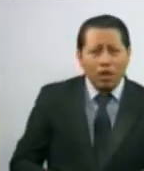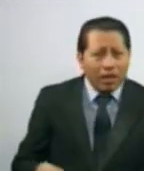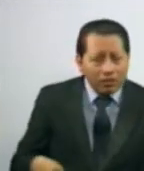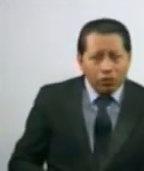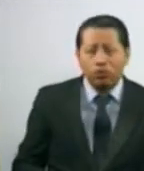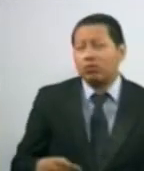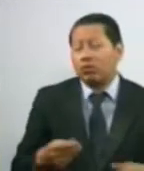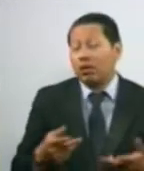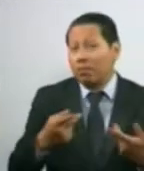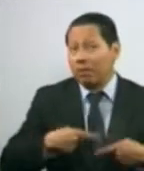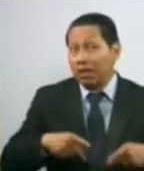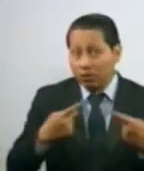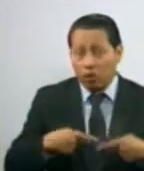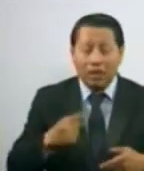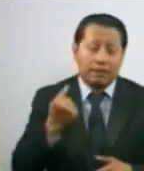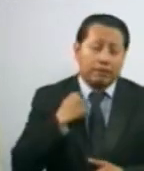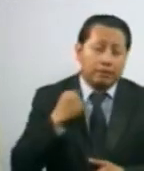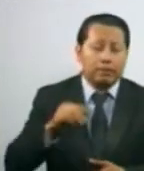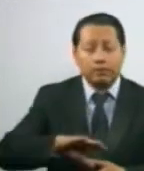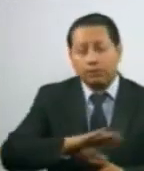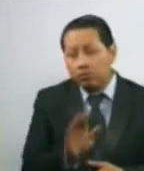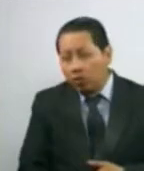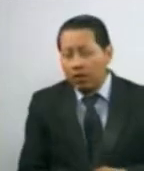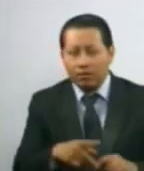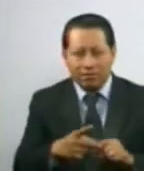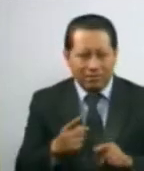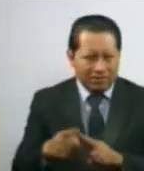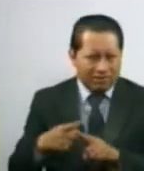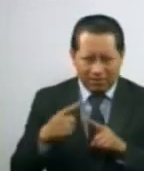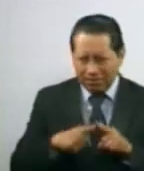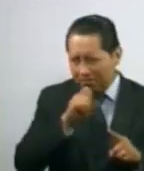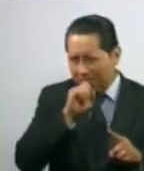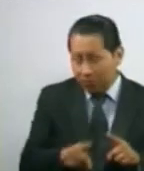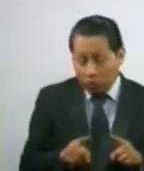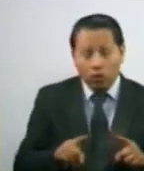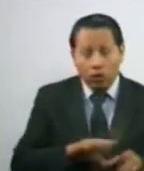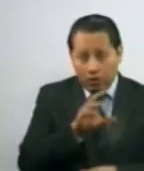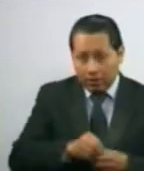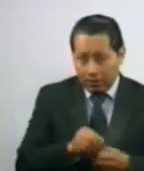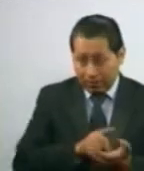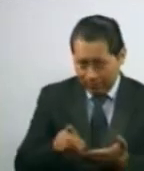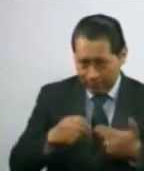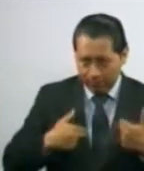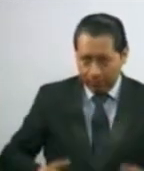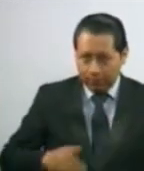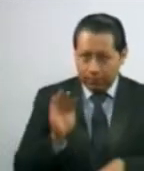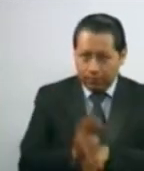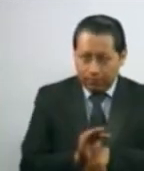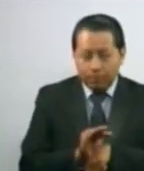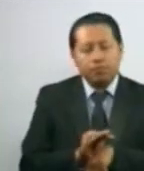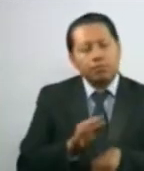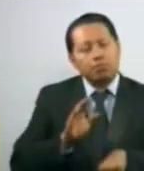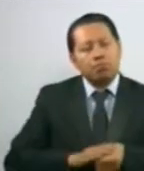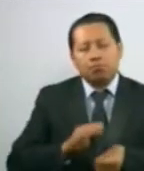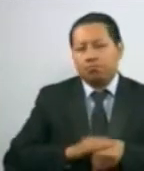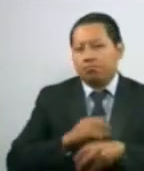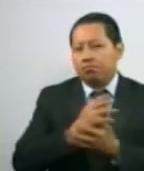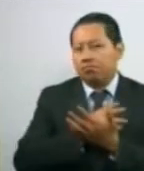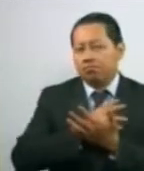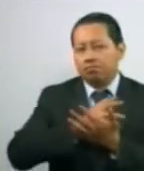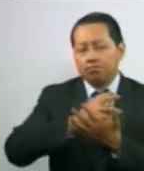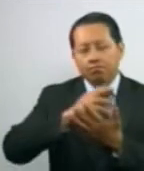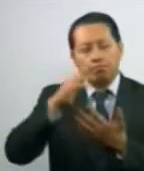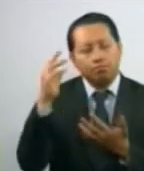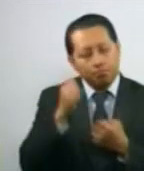de vidas, y los retos y obstáculos para proteger derechos humanos se multiplicaron y exacerbaron como nunca